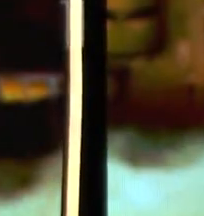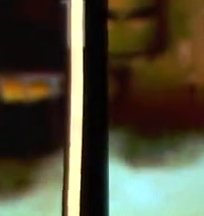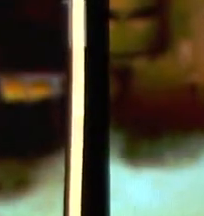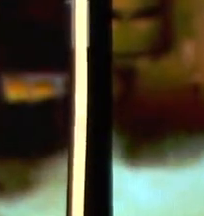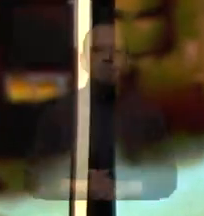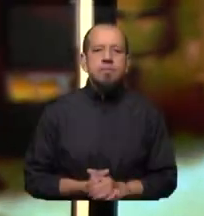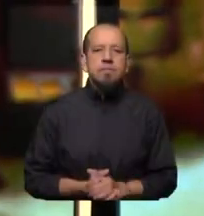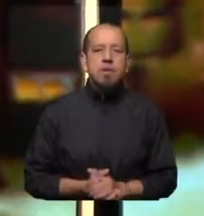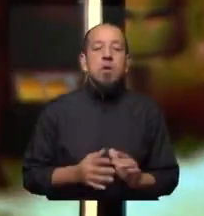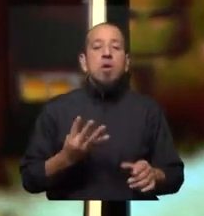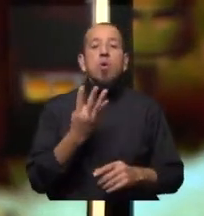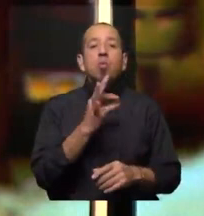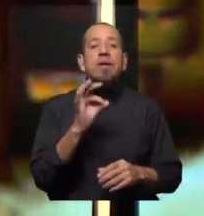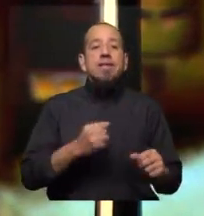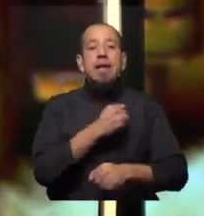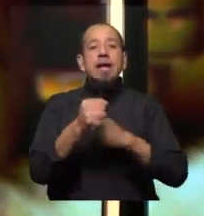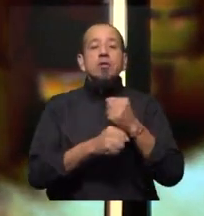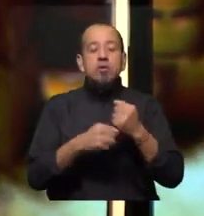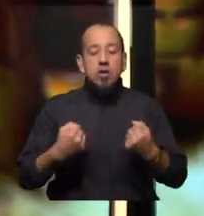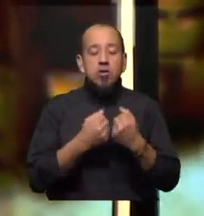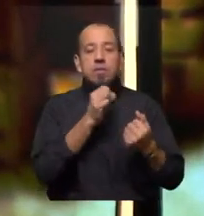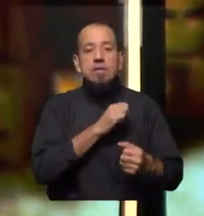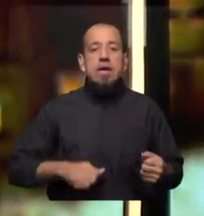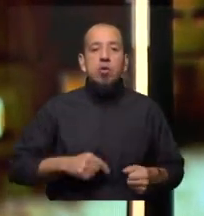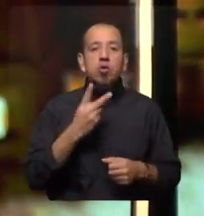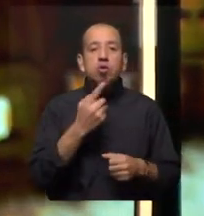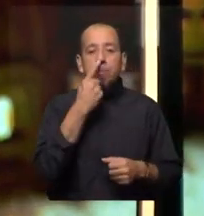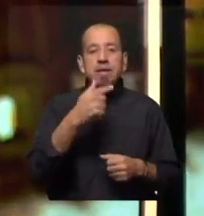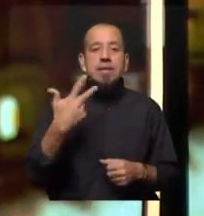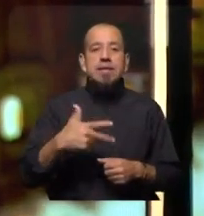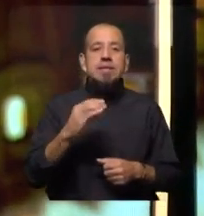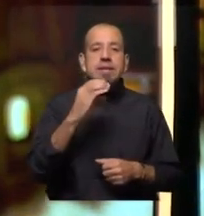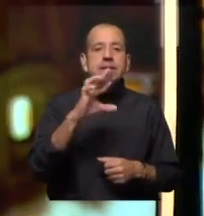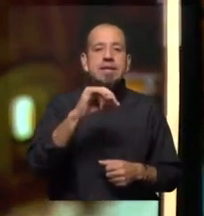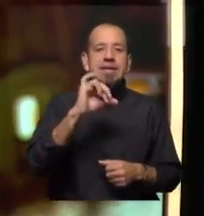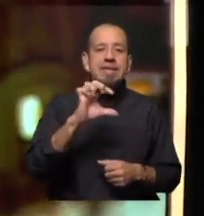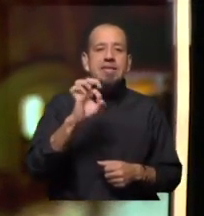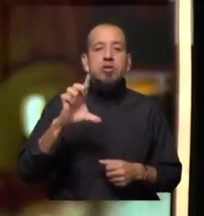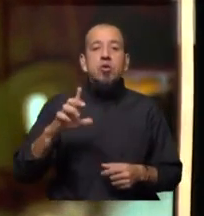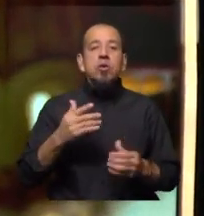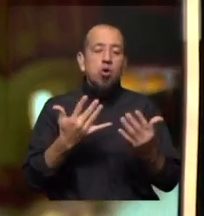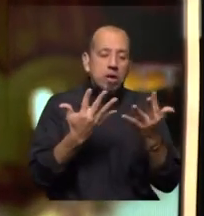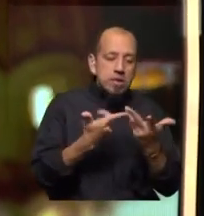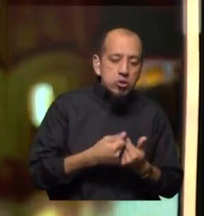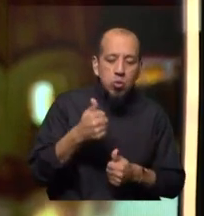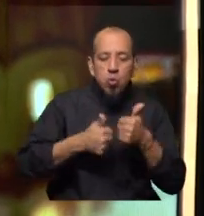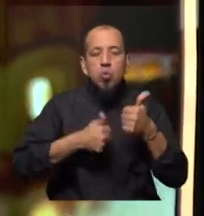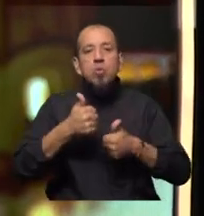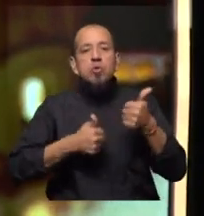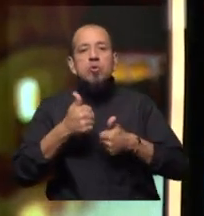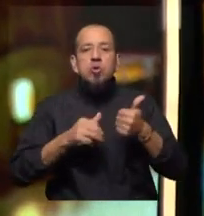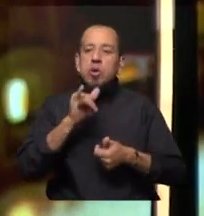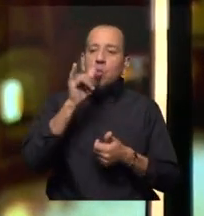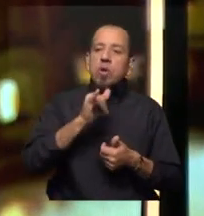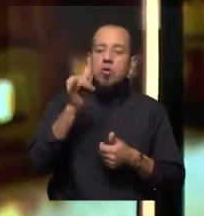cuando se cumplieron 40 años del golpe de estado en 2013 Crisol organizó un concurso de cuentos inéditos en el que participaba